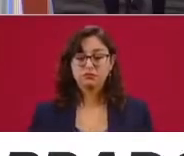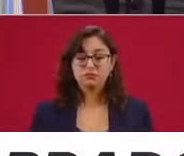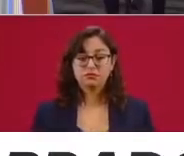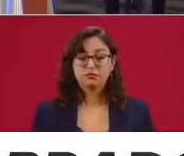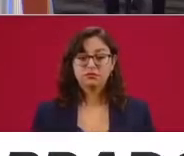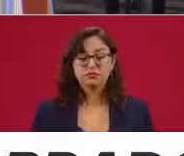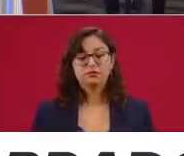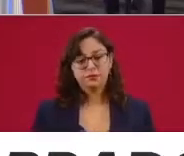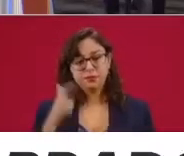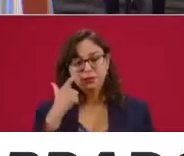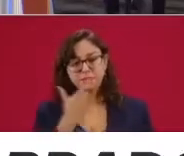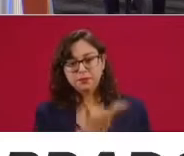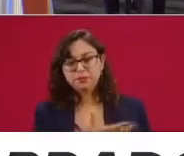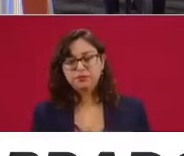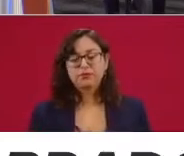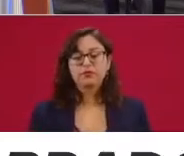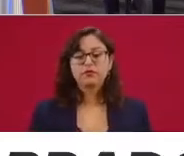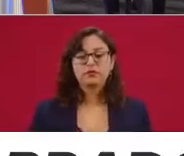Miren,